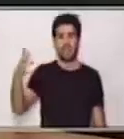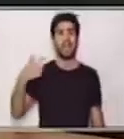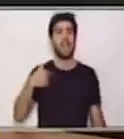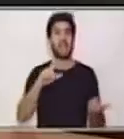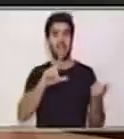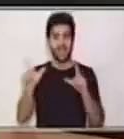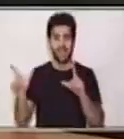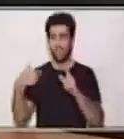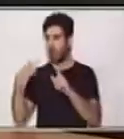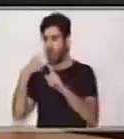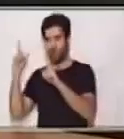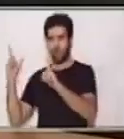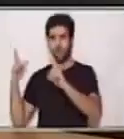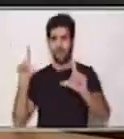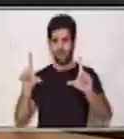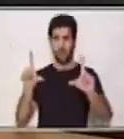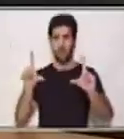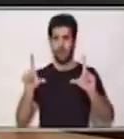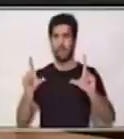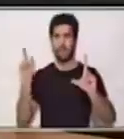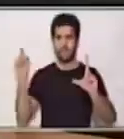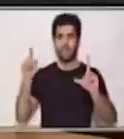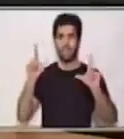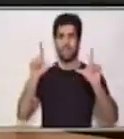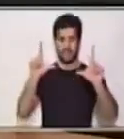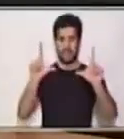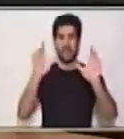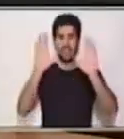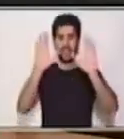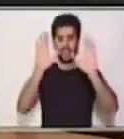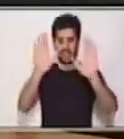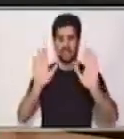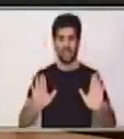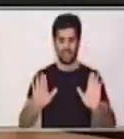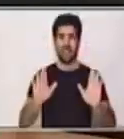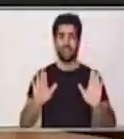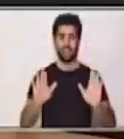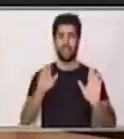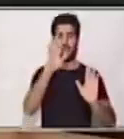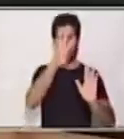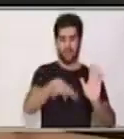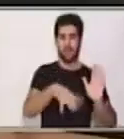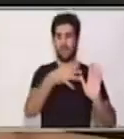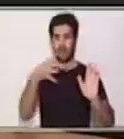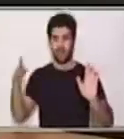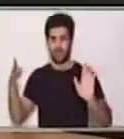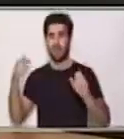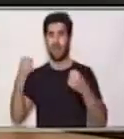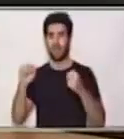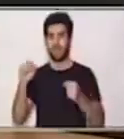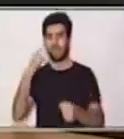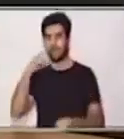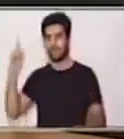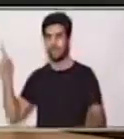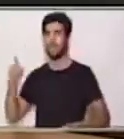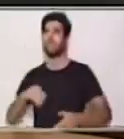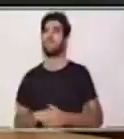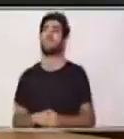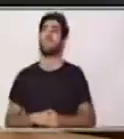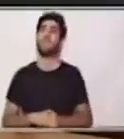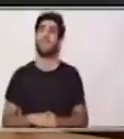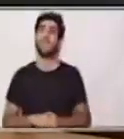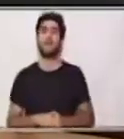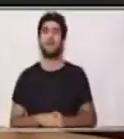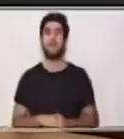nuestro ordenamiento ya por medio de la tabla para los intervalos. Vamos